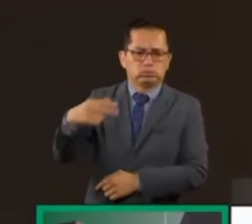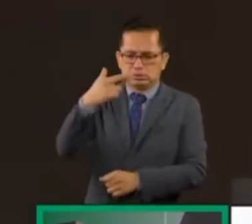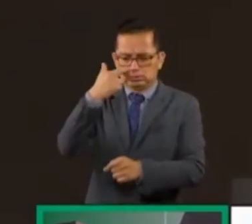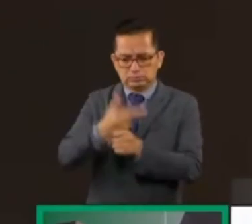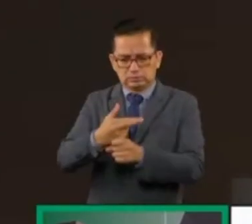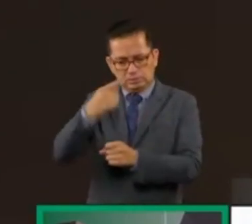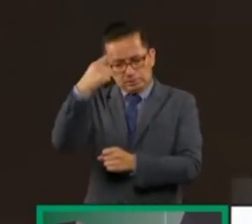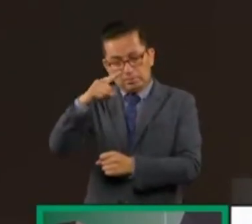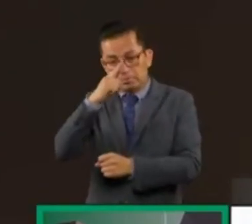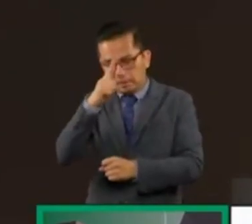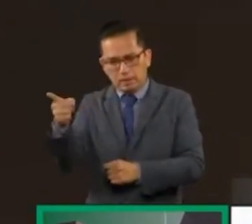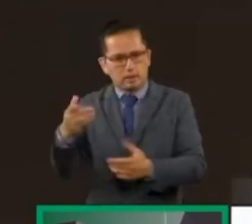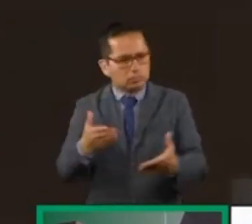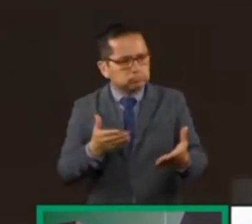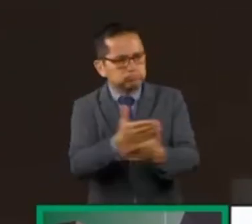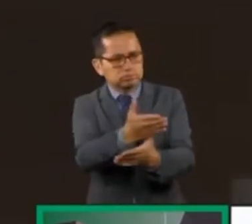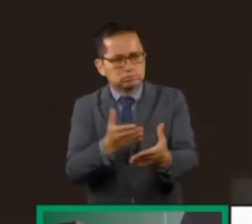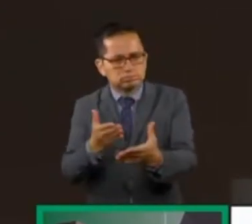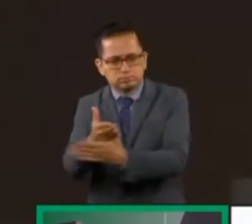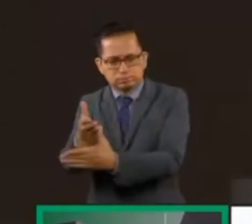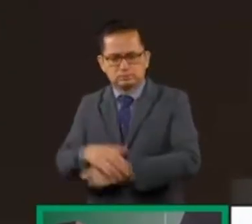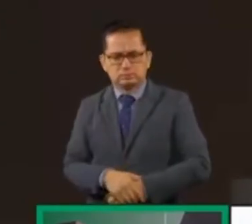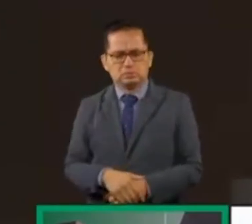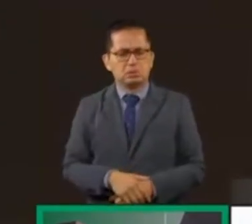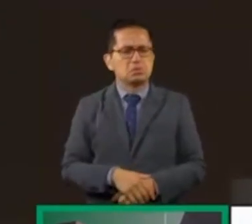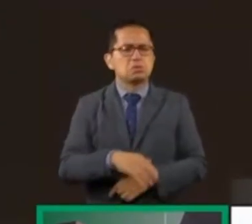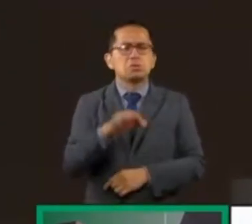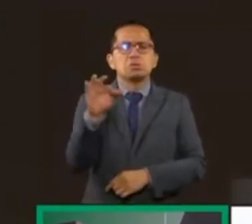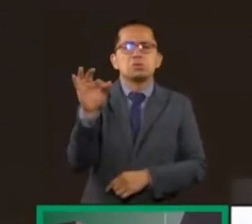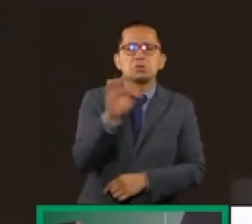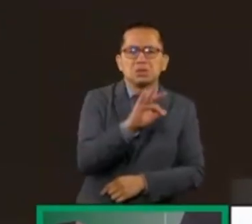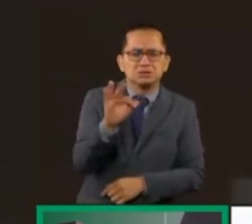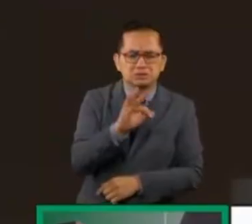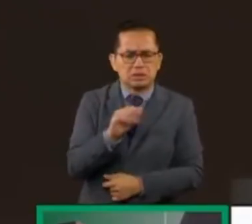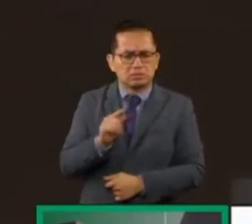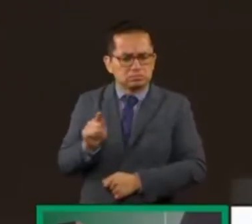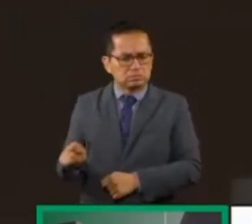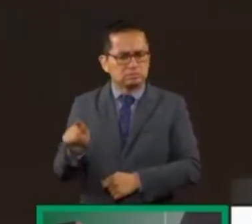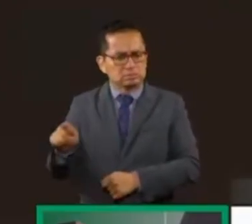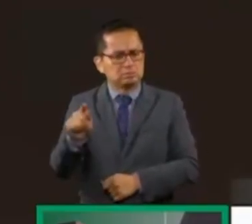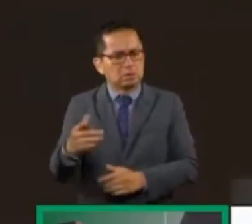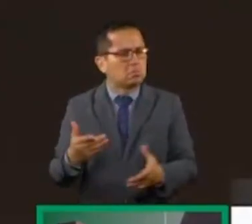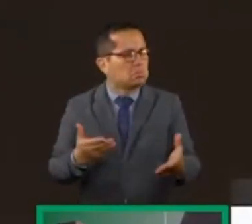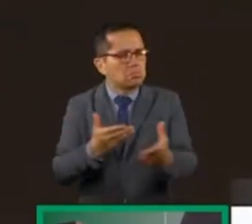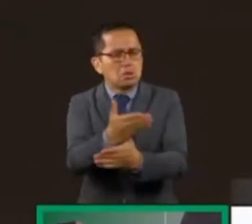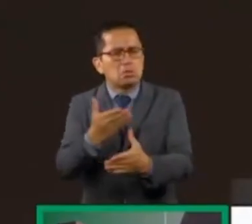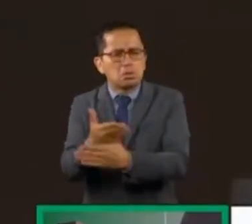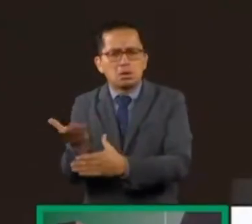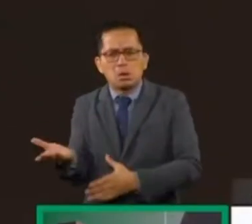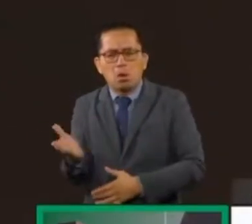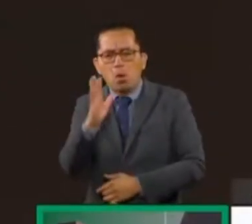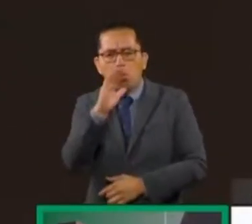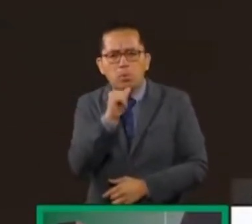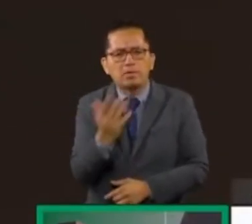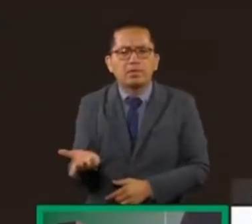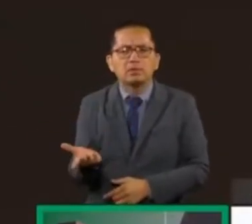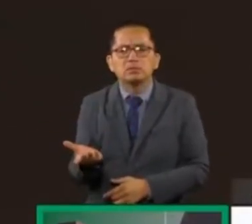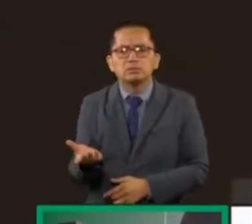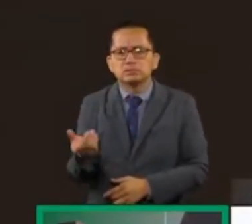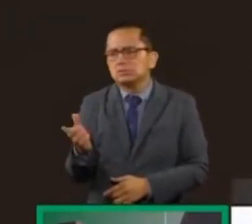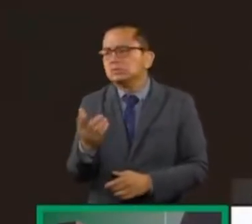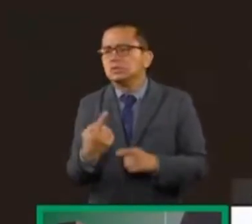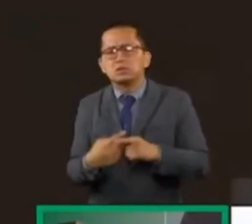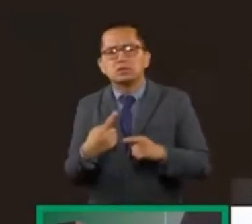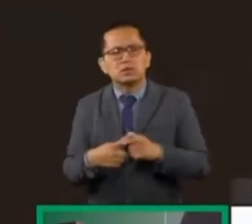intervenir. Pero ¿qué pasa si por cualquier cosa no puede intervenir? ¿Quién vendría a rescatar a los ciudadanos de nuestro